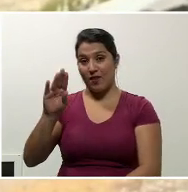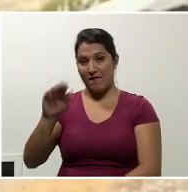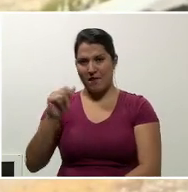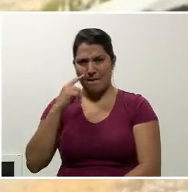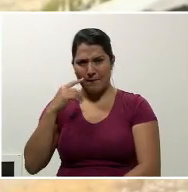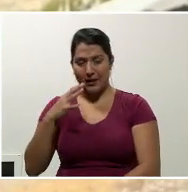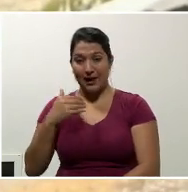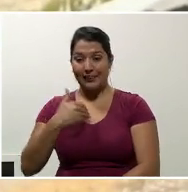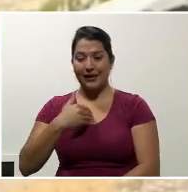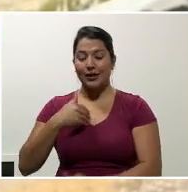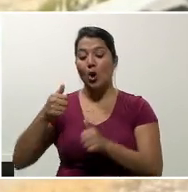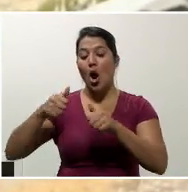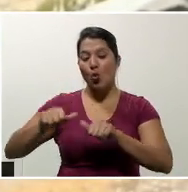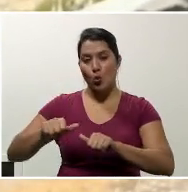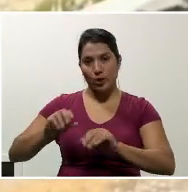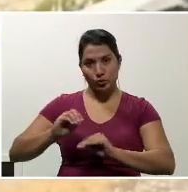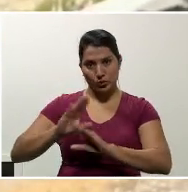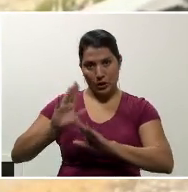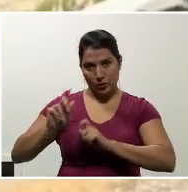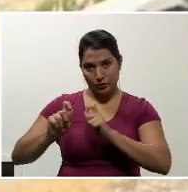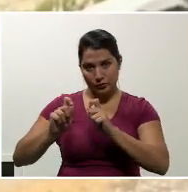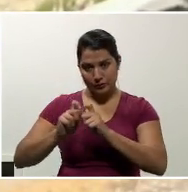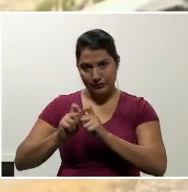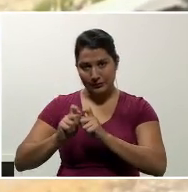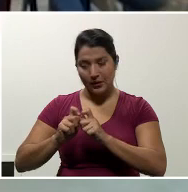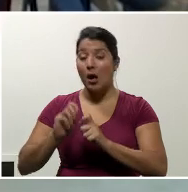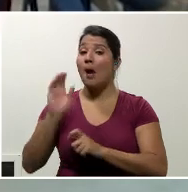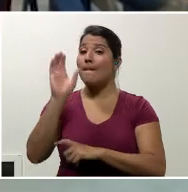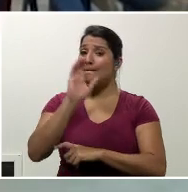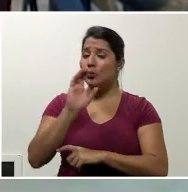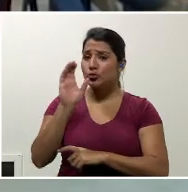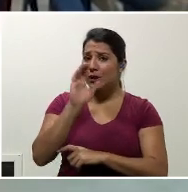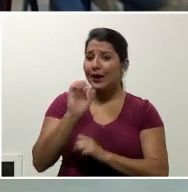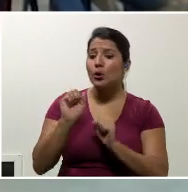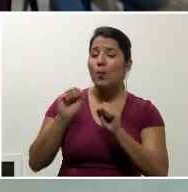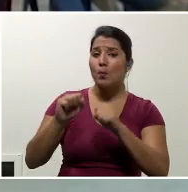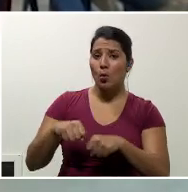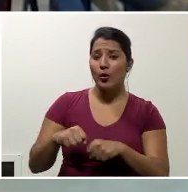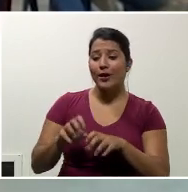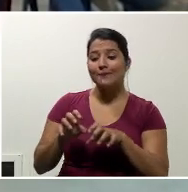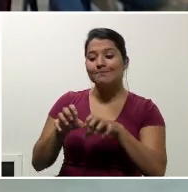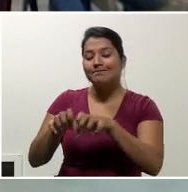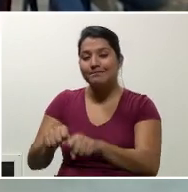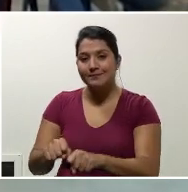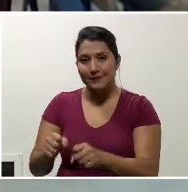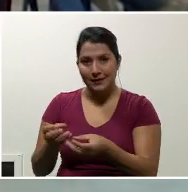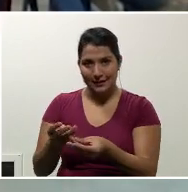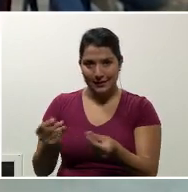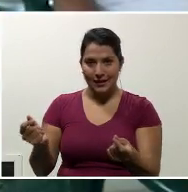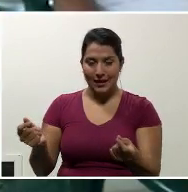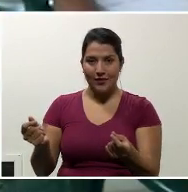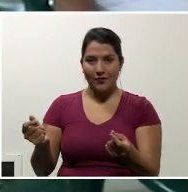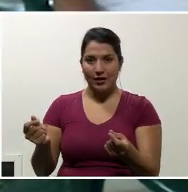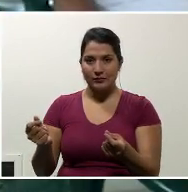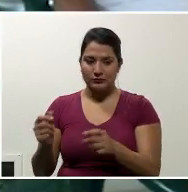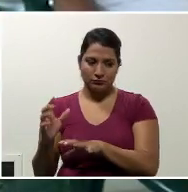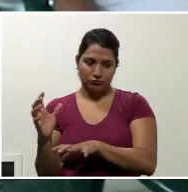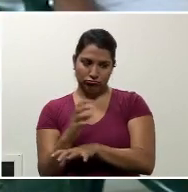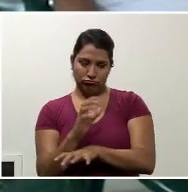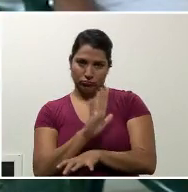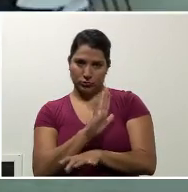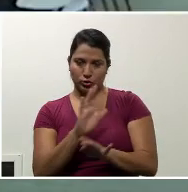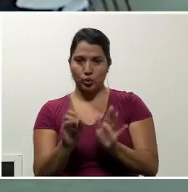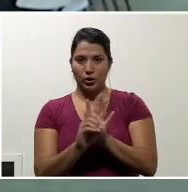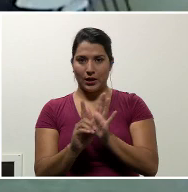acuerdos concretos, buscando con ellos canalizar la recuperación de tierras que a derecho corresponde bajo